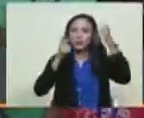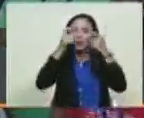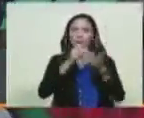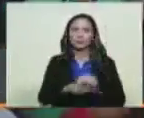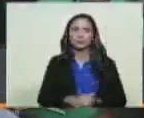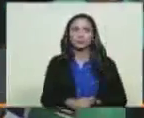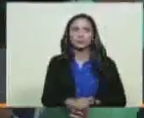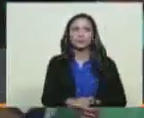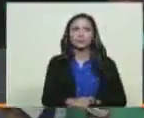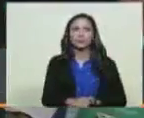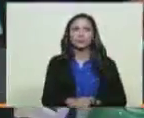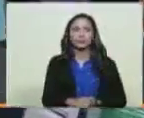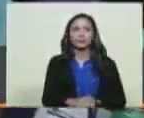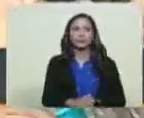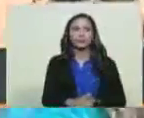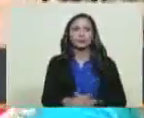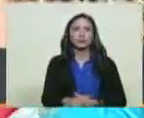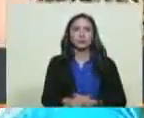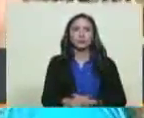presidente